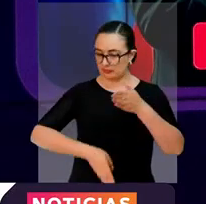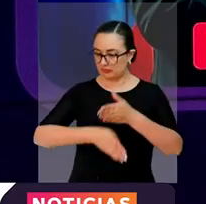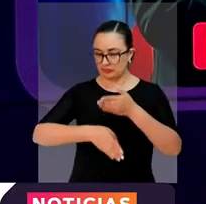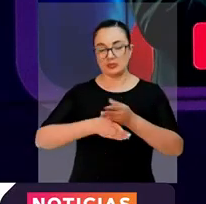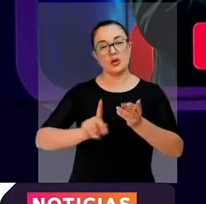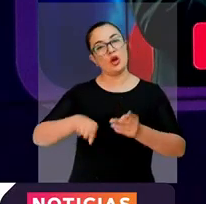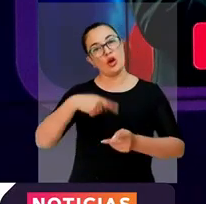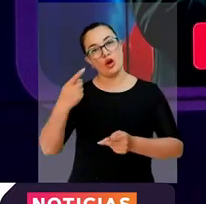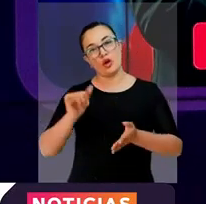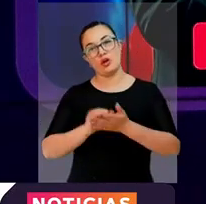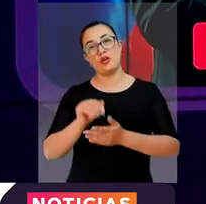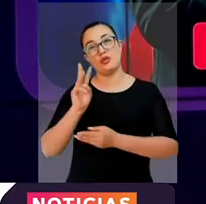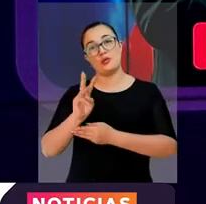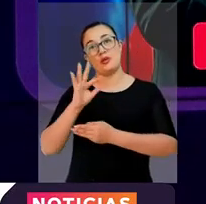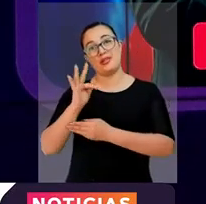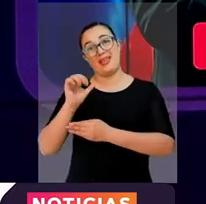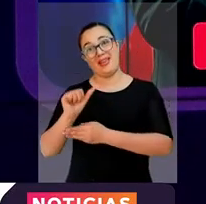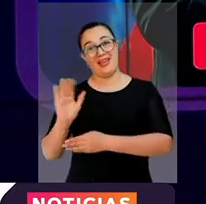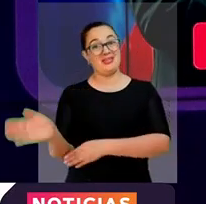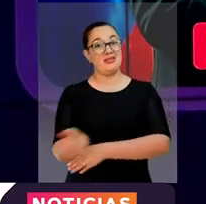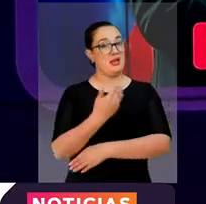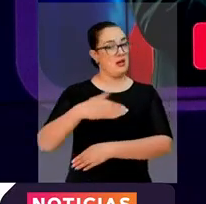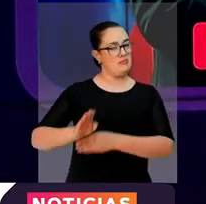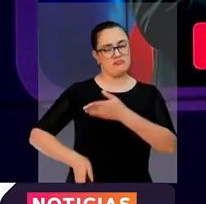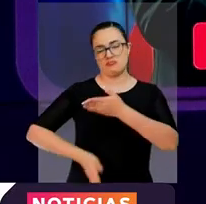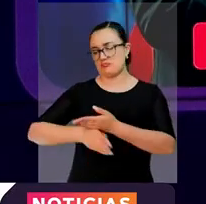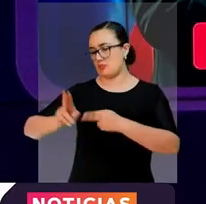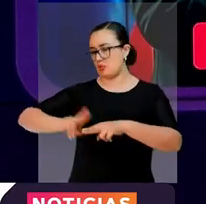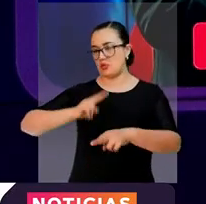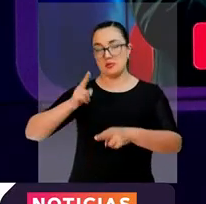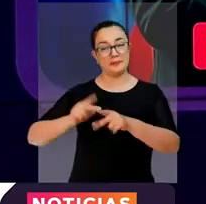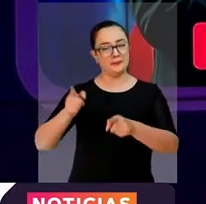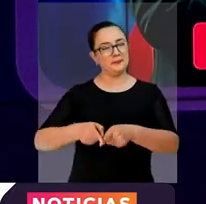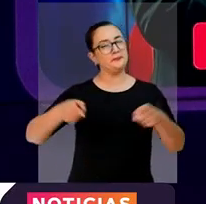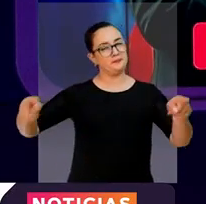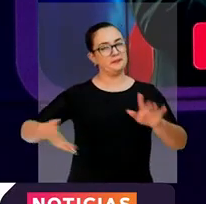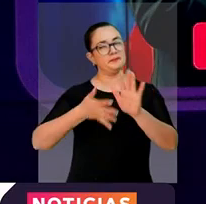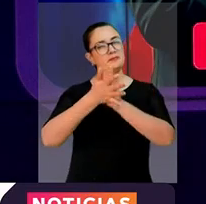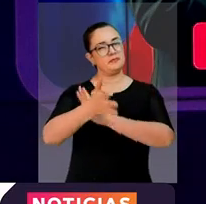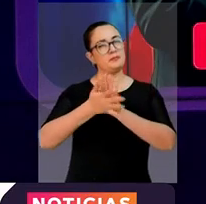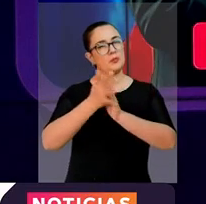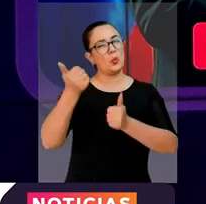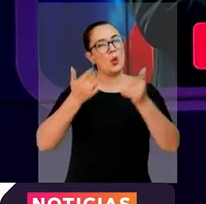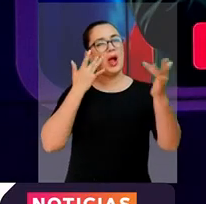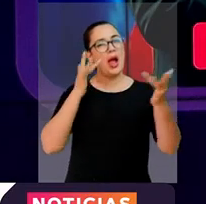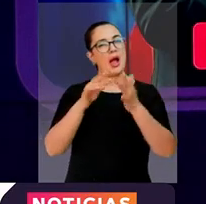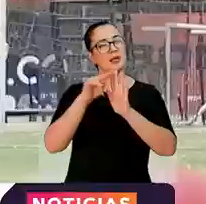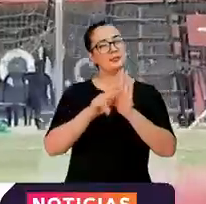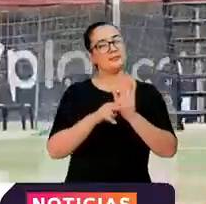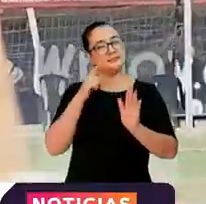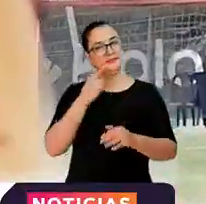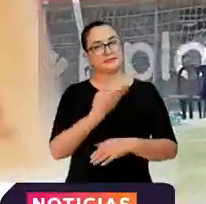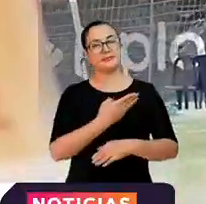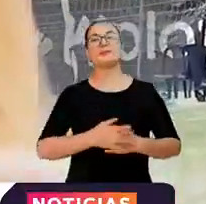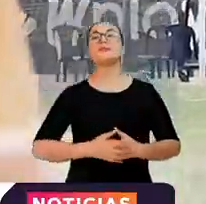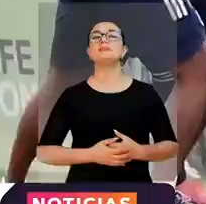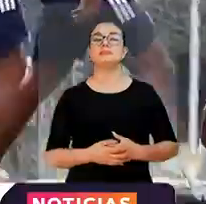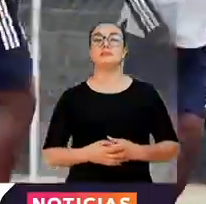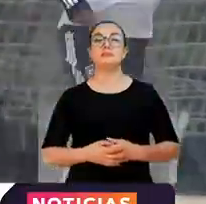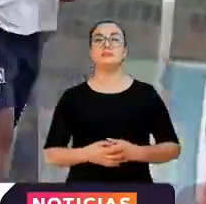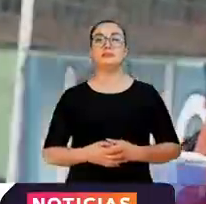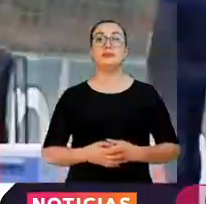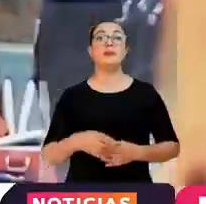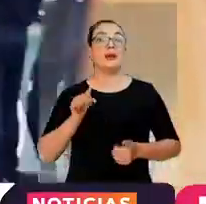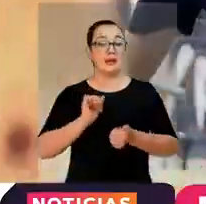w de tenis de bogotá en el siguiente informe les ampliamos cuáles serán las medidas los eventos deportivos